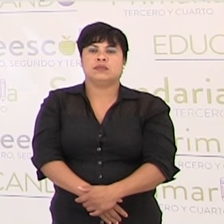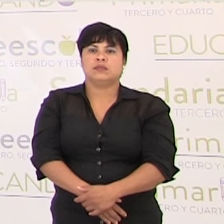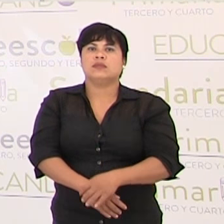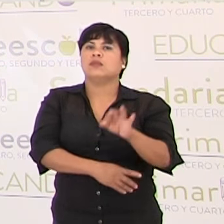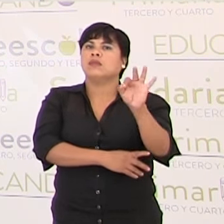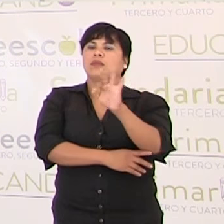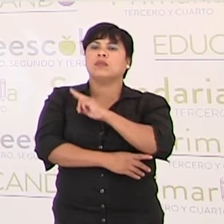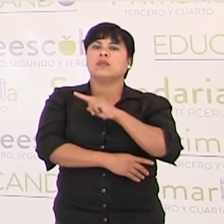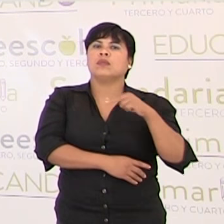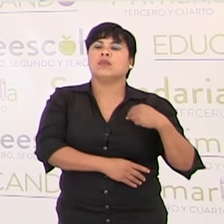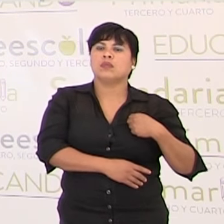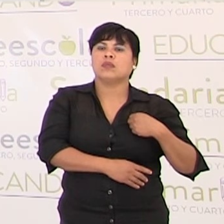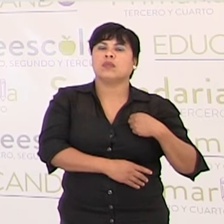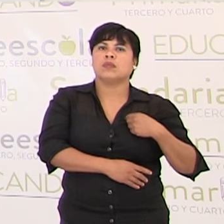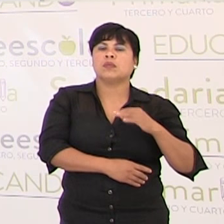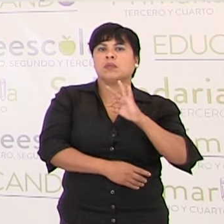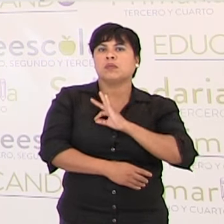Si nosotros ponemos